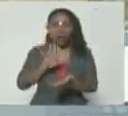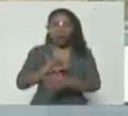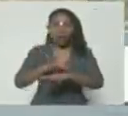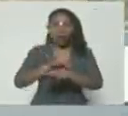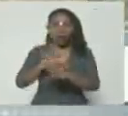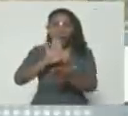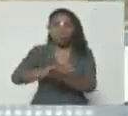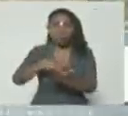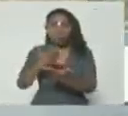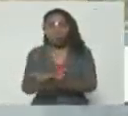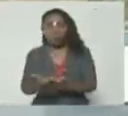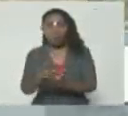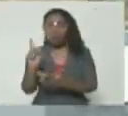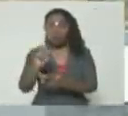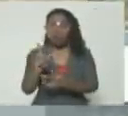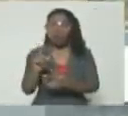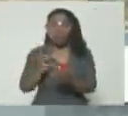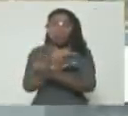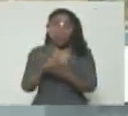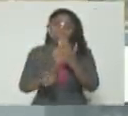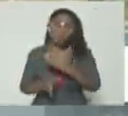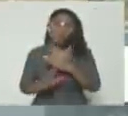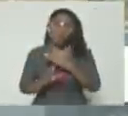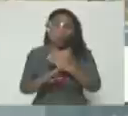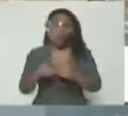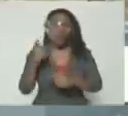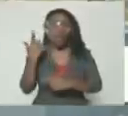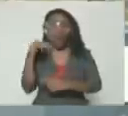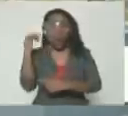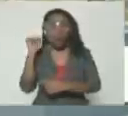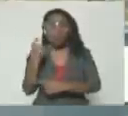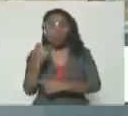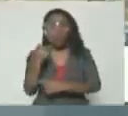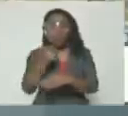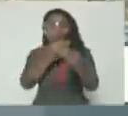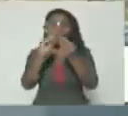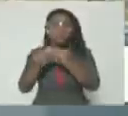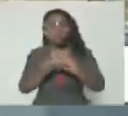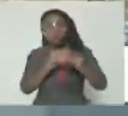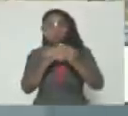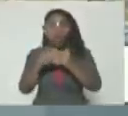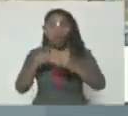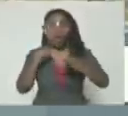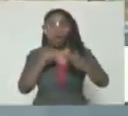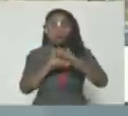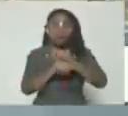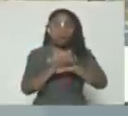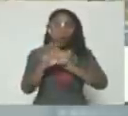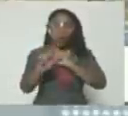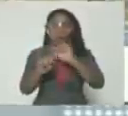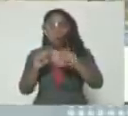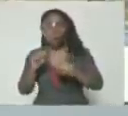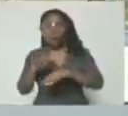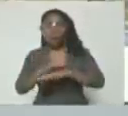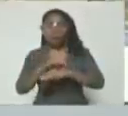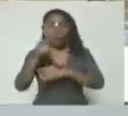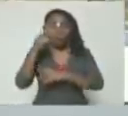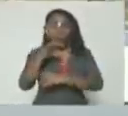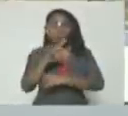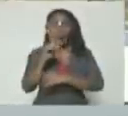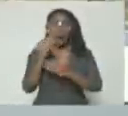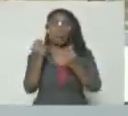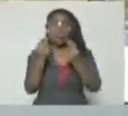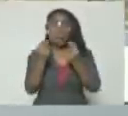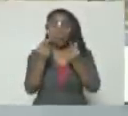que hay ahí, que no hemos corregido y que hay que corregir. El acceso a la carne del pueblo a